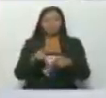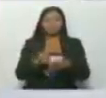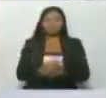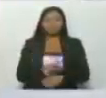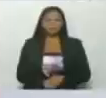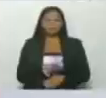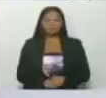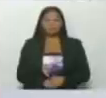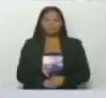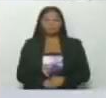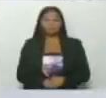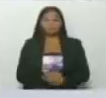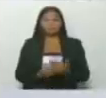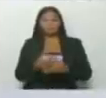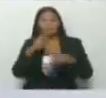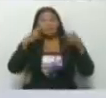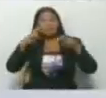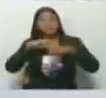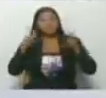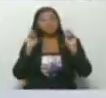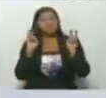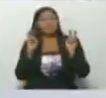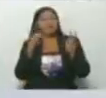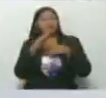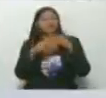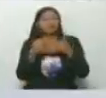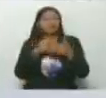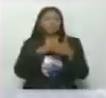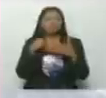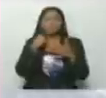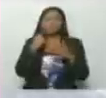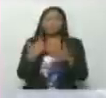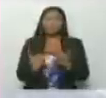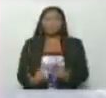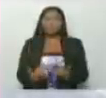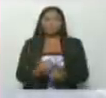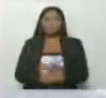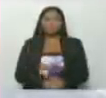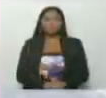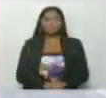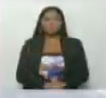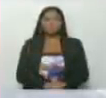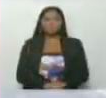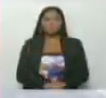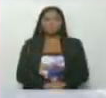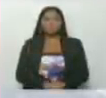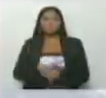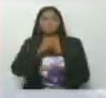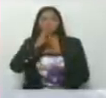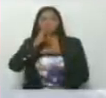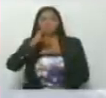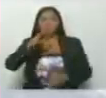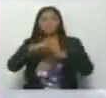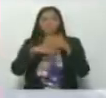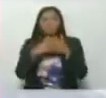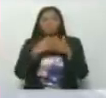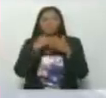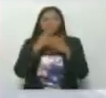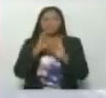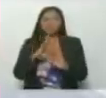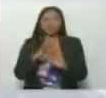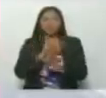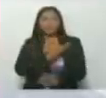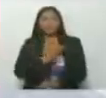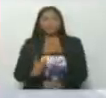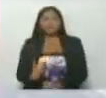además que bueno vamos a revisar varios que evidentemente nosotros hablábamos de ir al corte cuando lo anunciábamos que nos lo hemos anunciado que en esta parte el